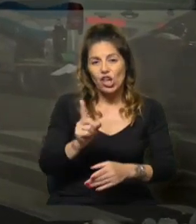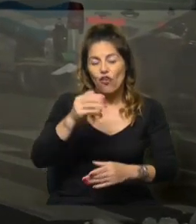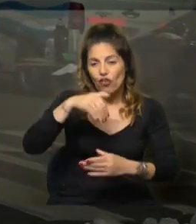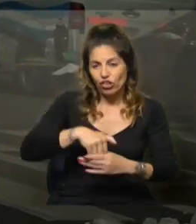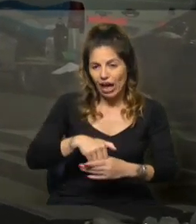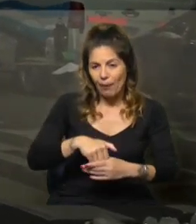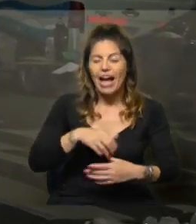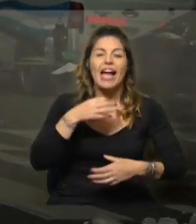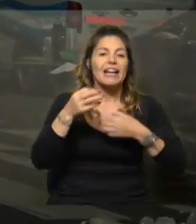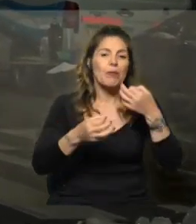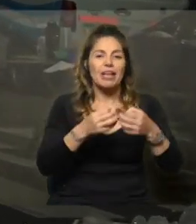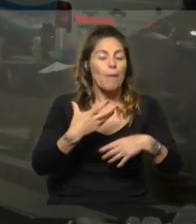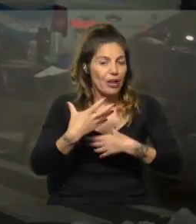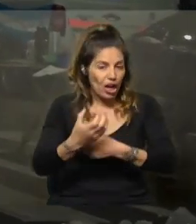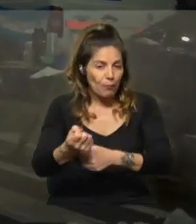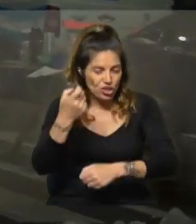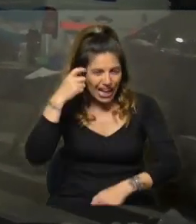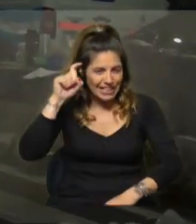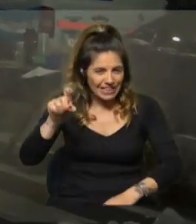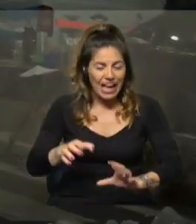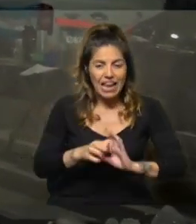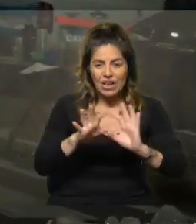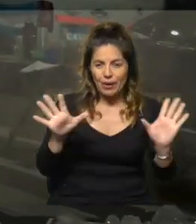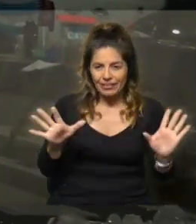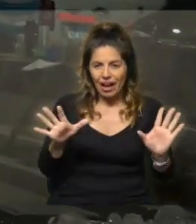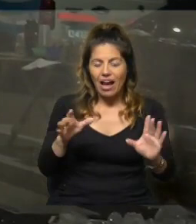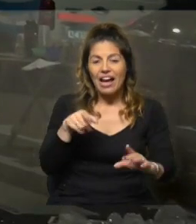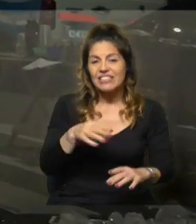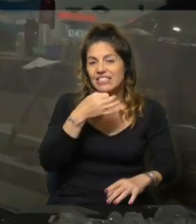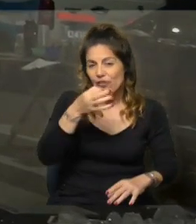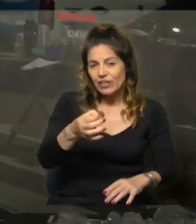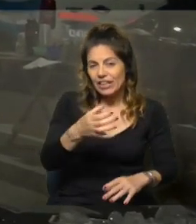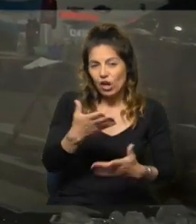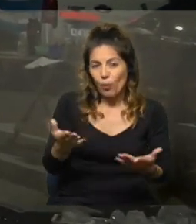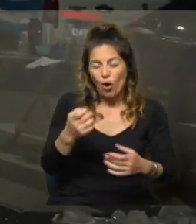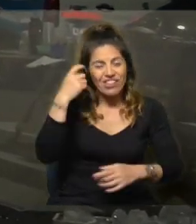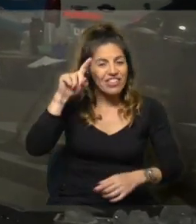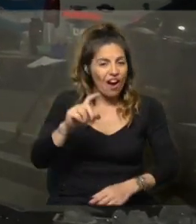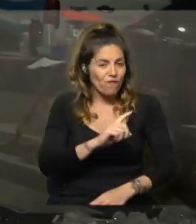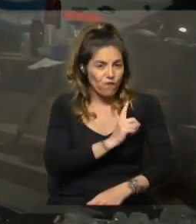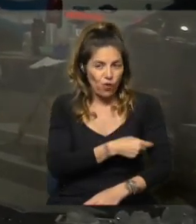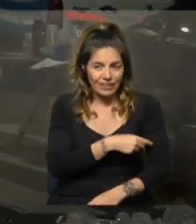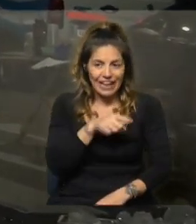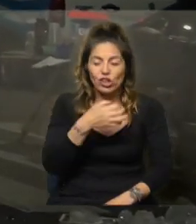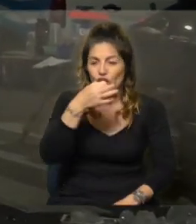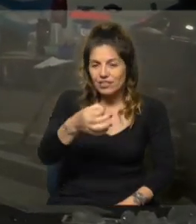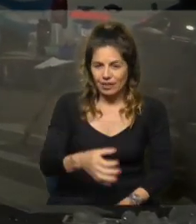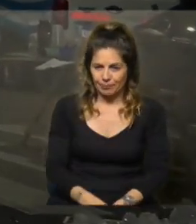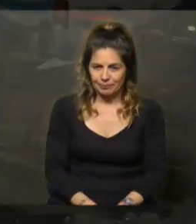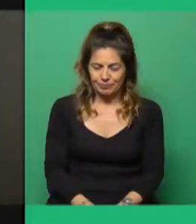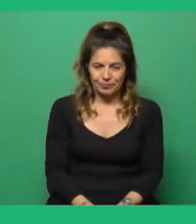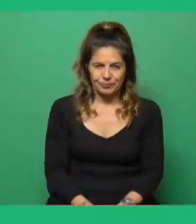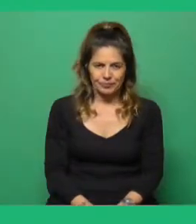pero que igual apoyan las ideas de la libertad así se definen como idea fuerte y esto era lo que nos